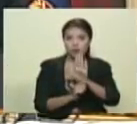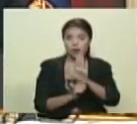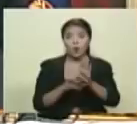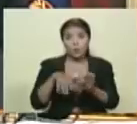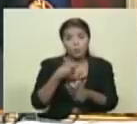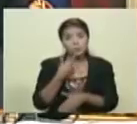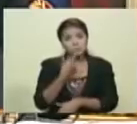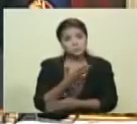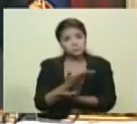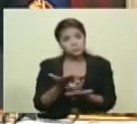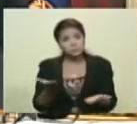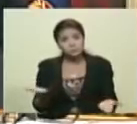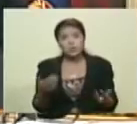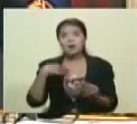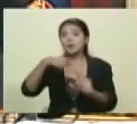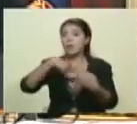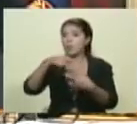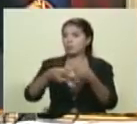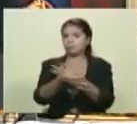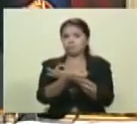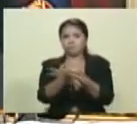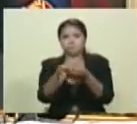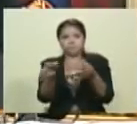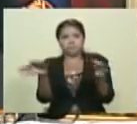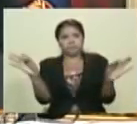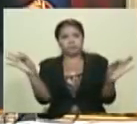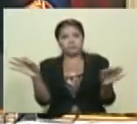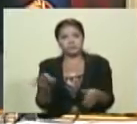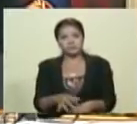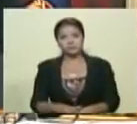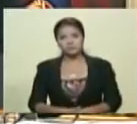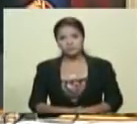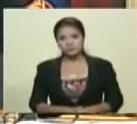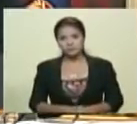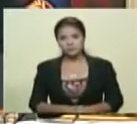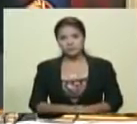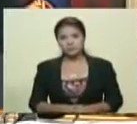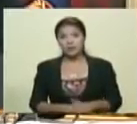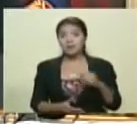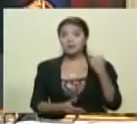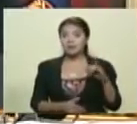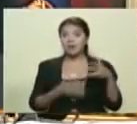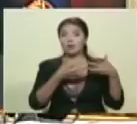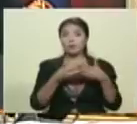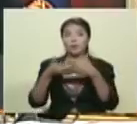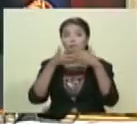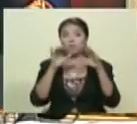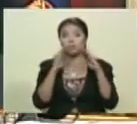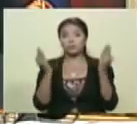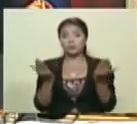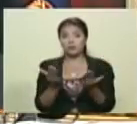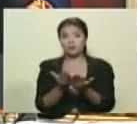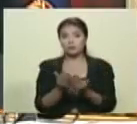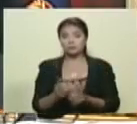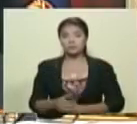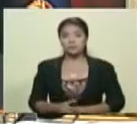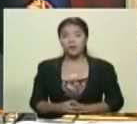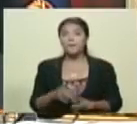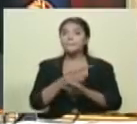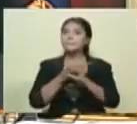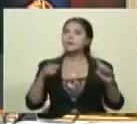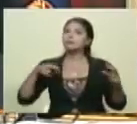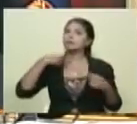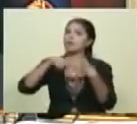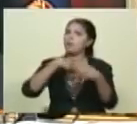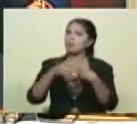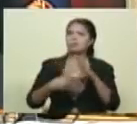Pudiéramos decir una revolución ejemplar, Daniel, izquierda estadounidense y mundial. Pero si una revolución